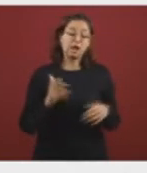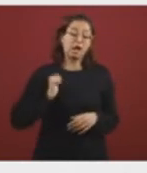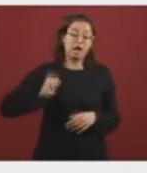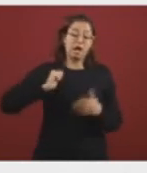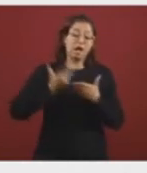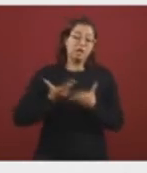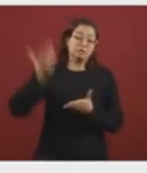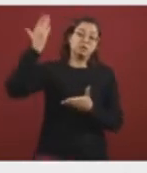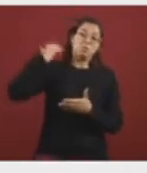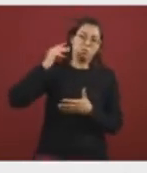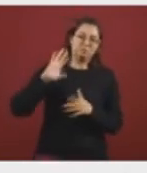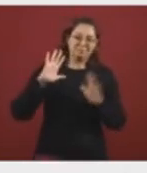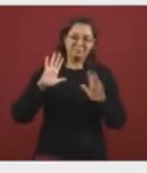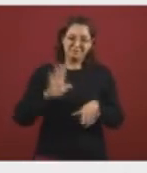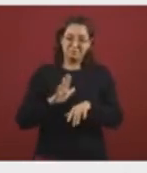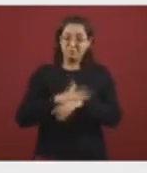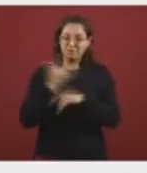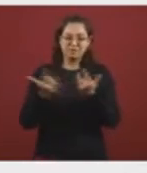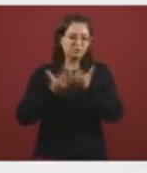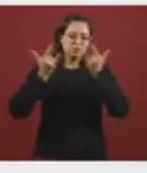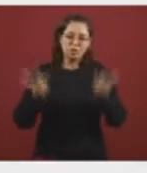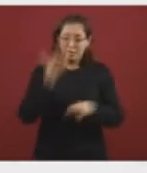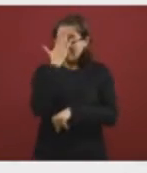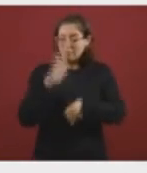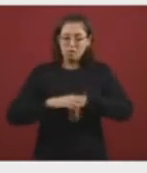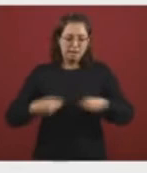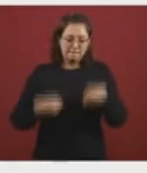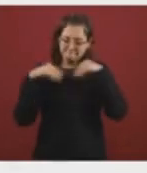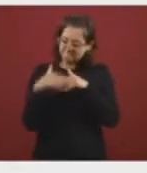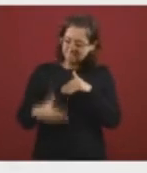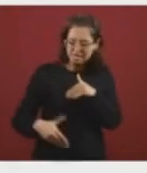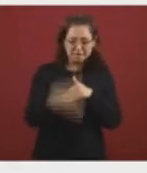porque la historia es la maestra de la vida.